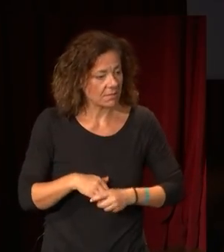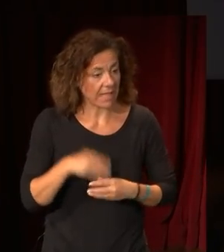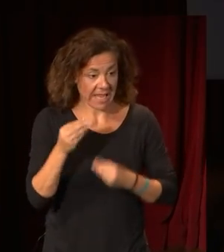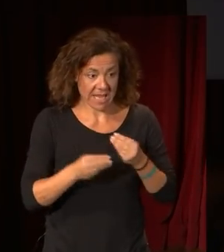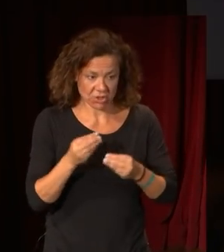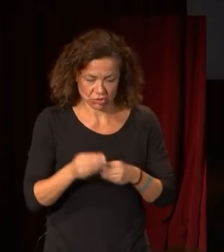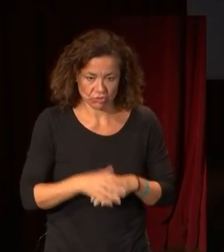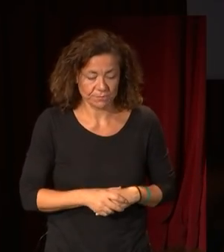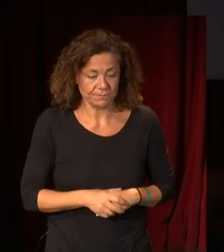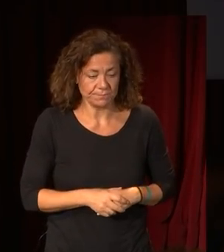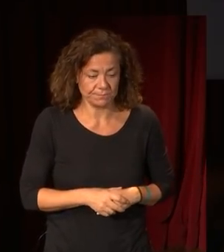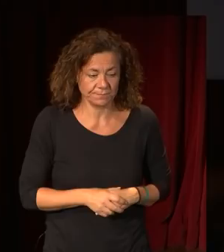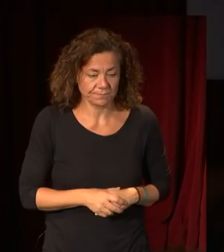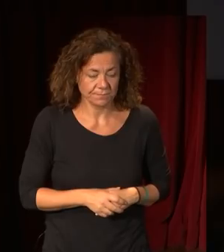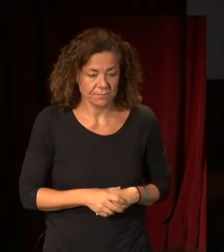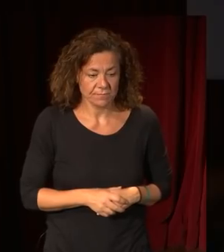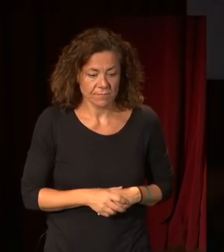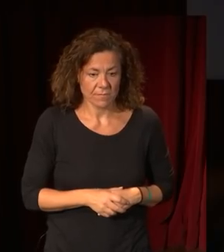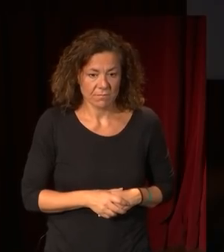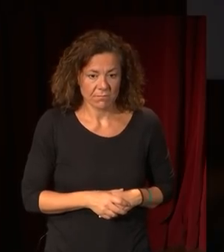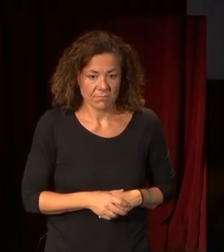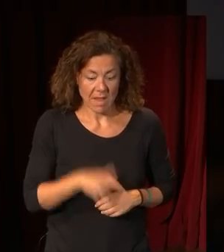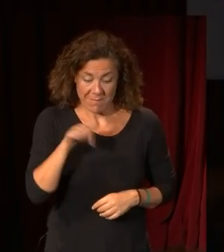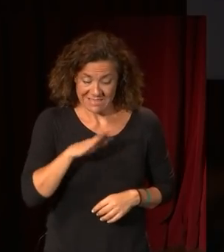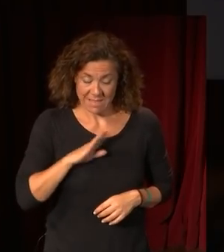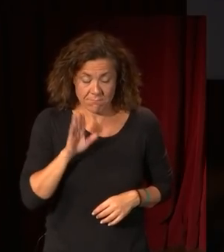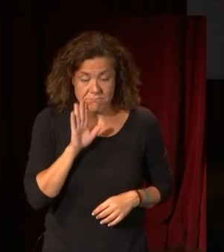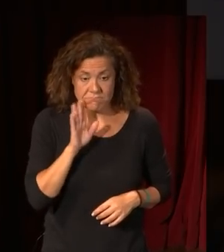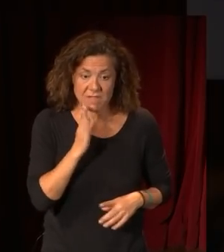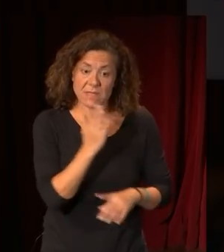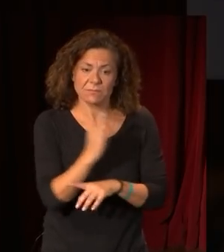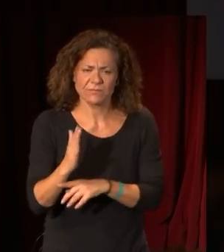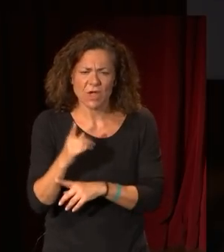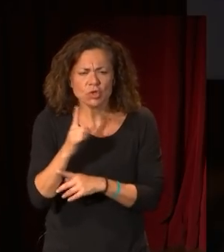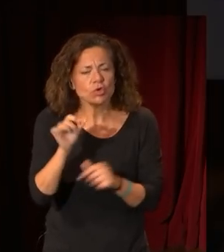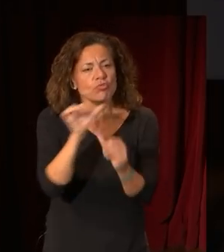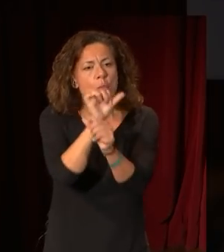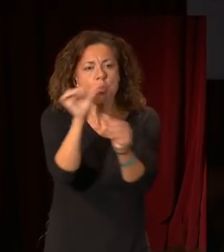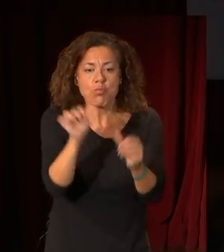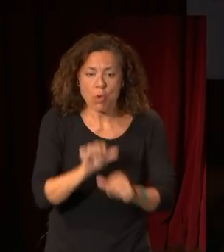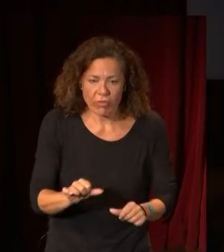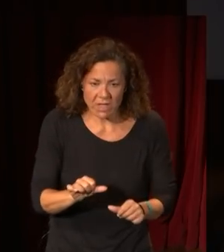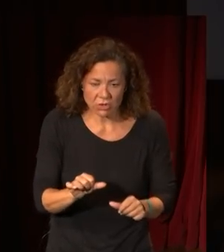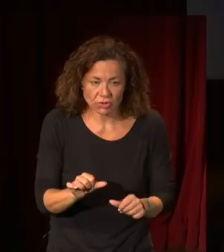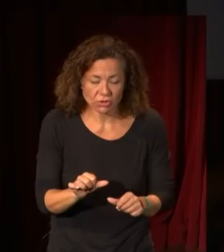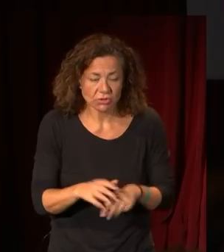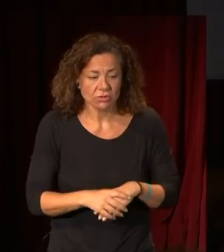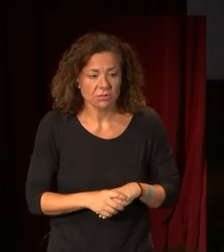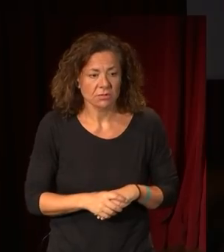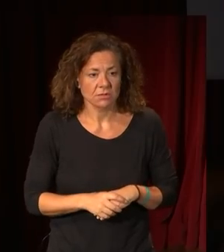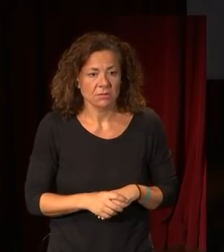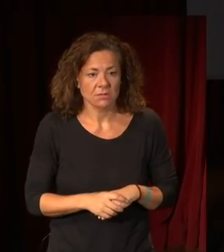paralelamente a la realización de la exposición responde a unos modelos a nuestro de tipos absolutamente